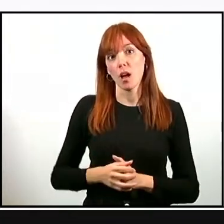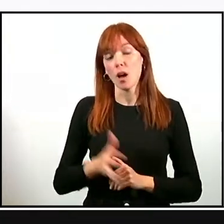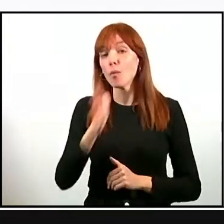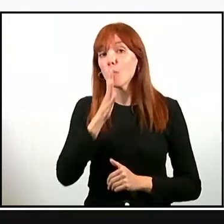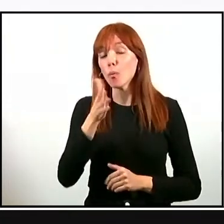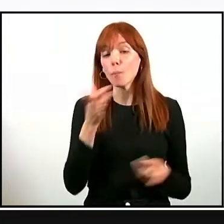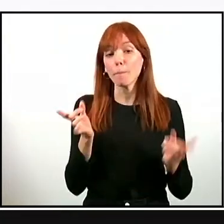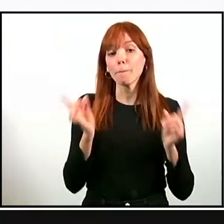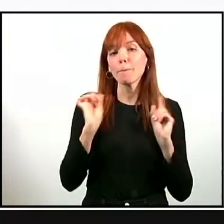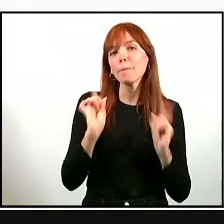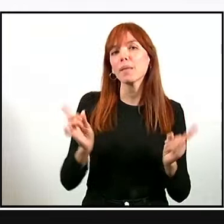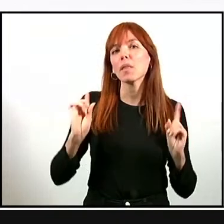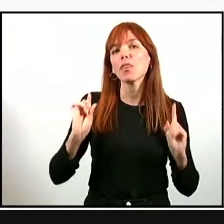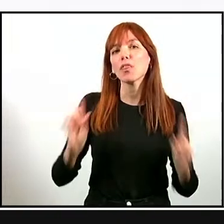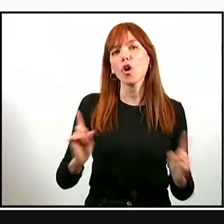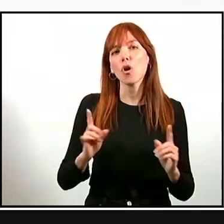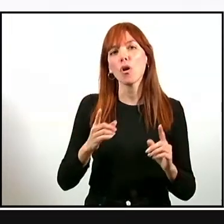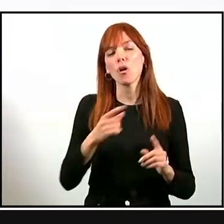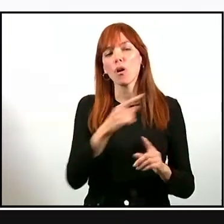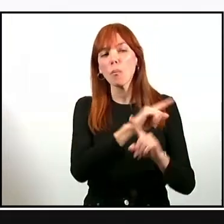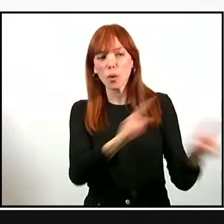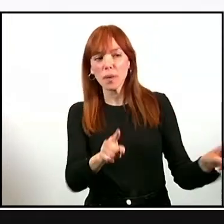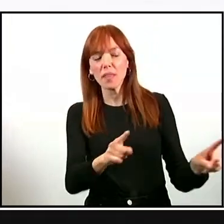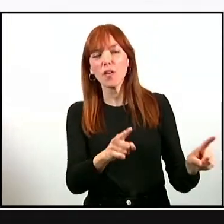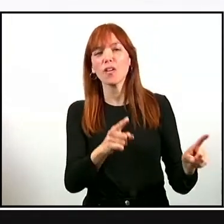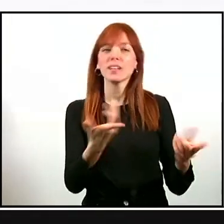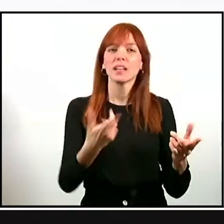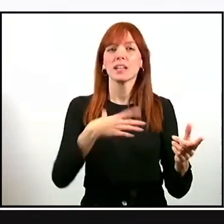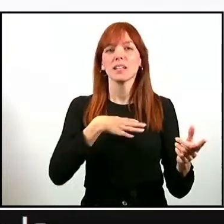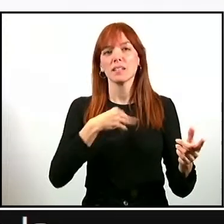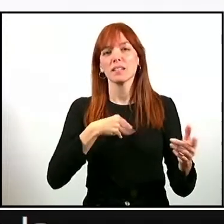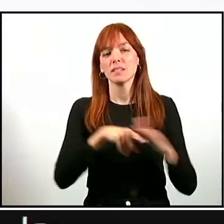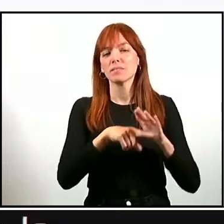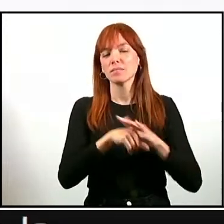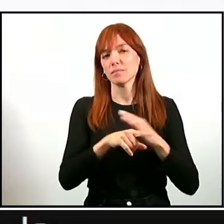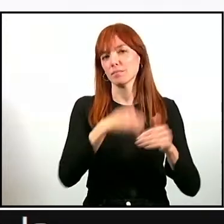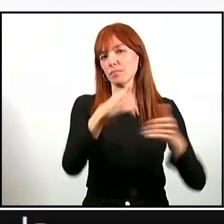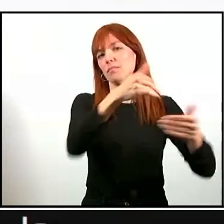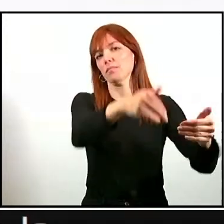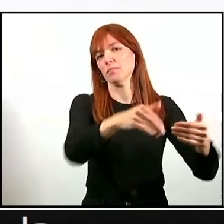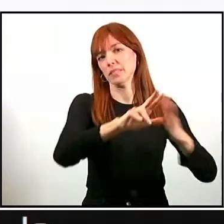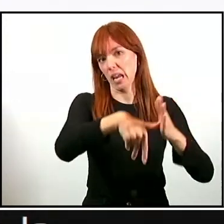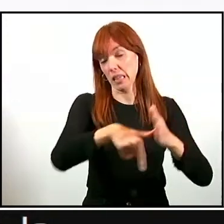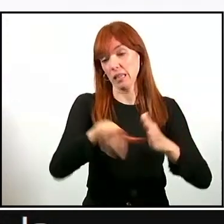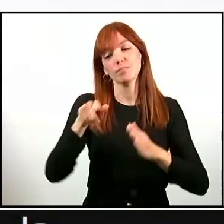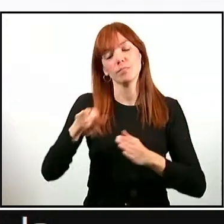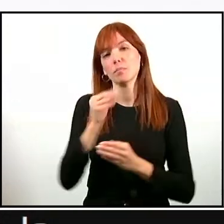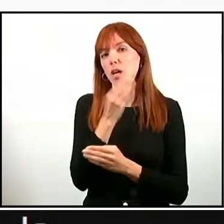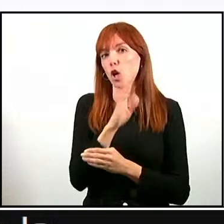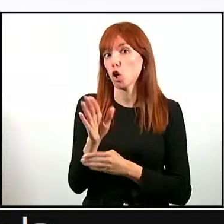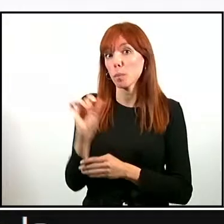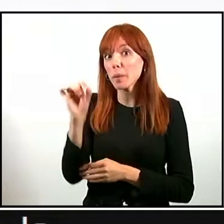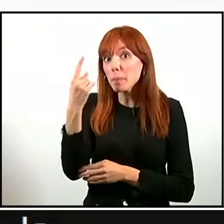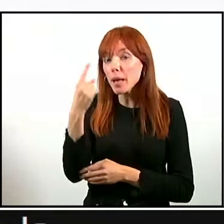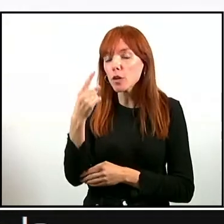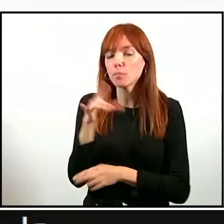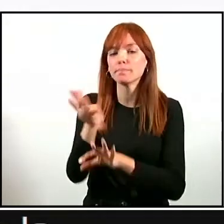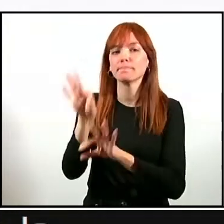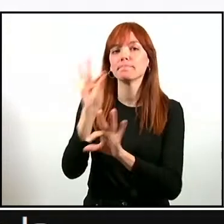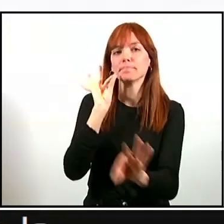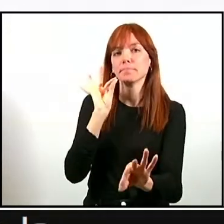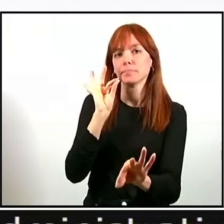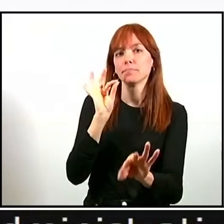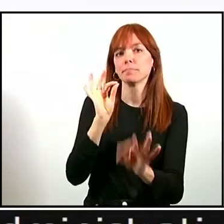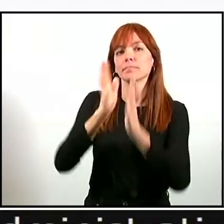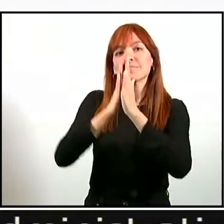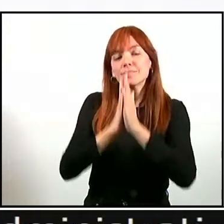lleva una serie de trámites administrativos que podrían alargarnos. Por eso, en primer lugar, optamos por